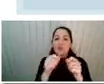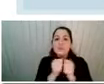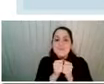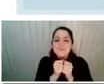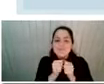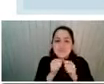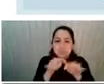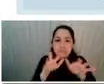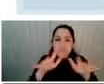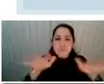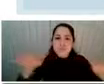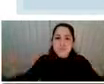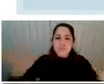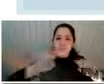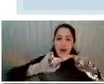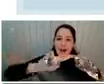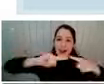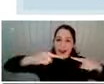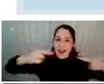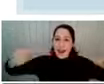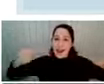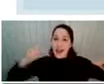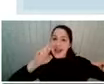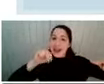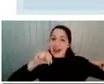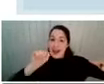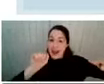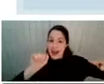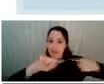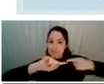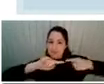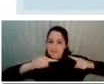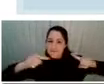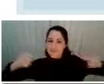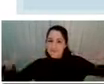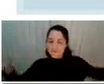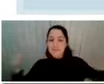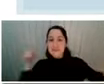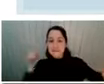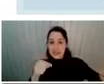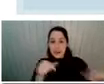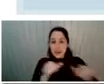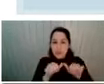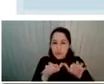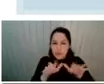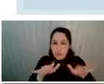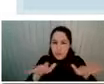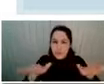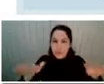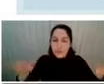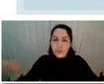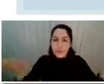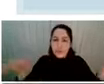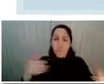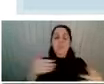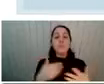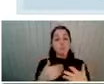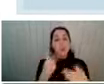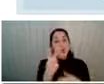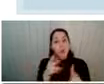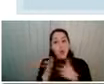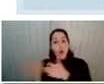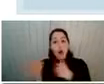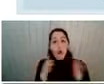aquí todas las instrucciones para que se forme un nuevo virus. Ese material genético se va hacia dos caminos. Por un lado, va